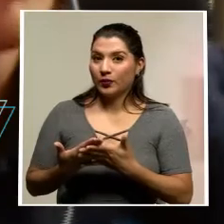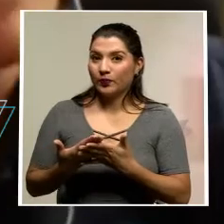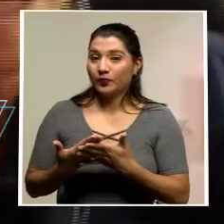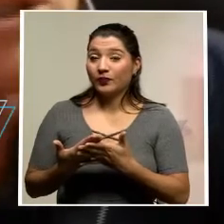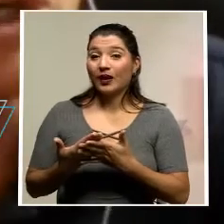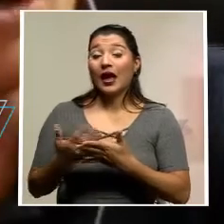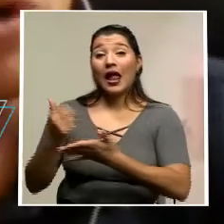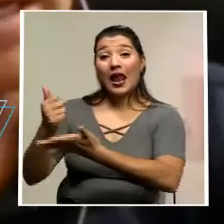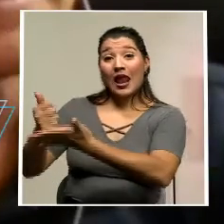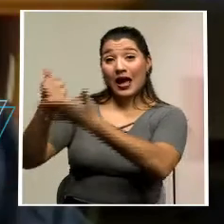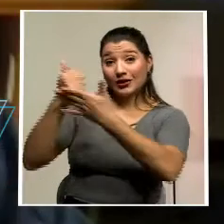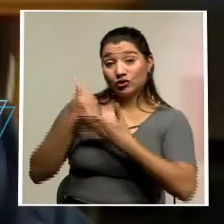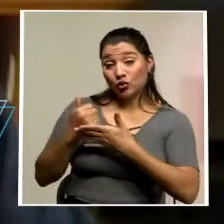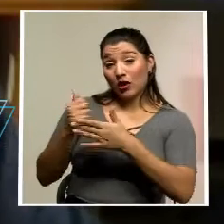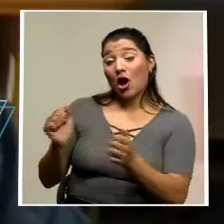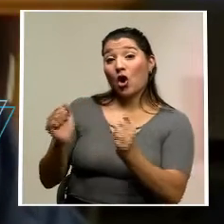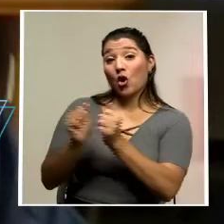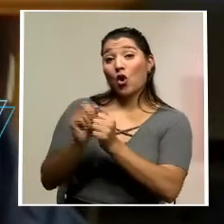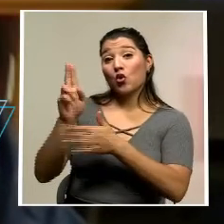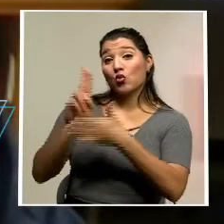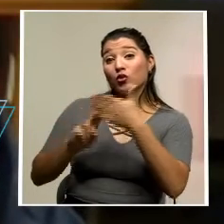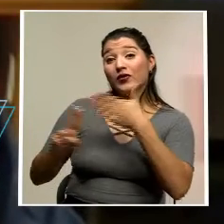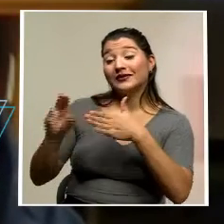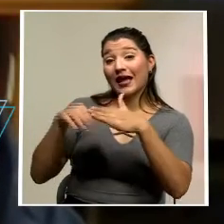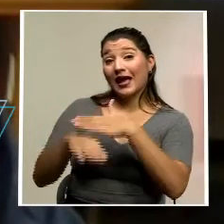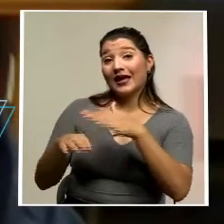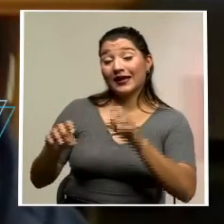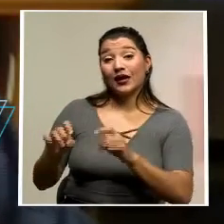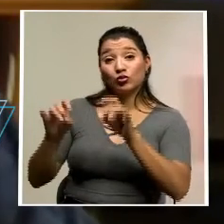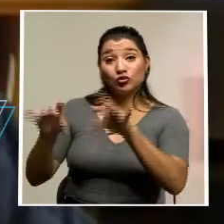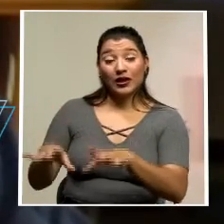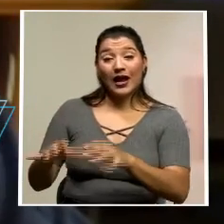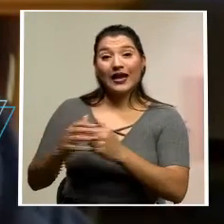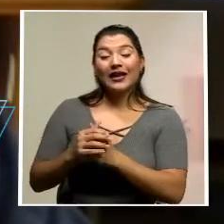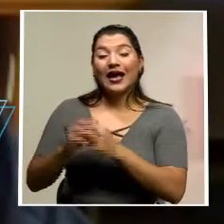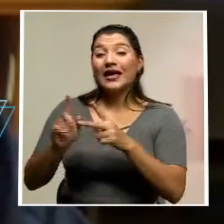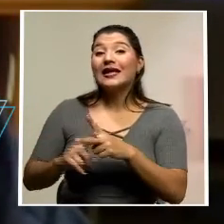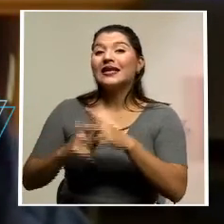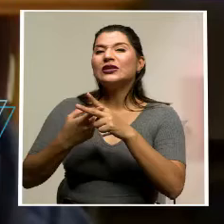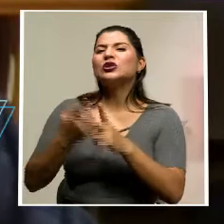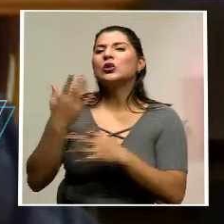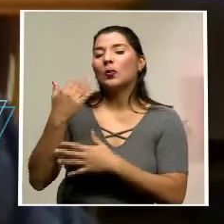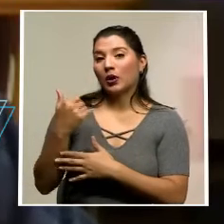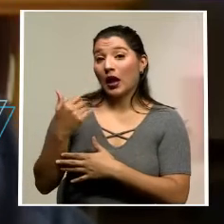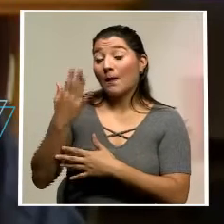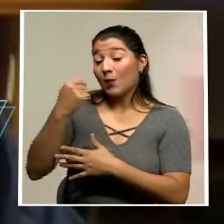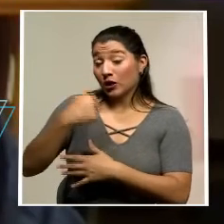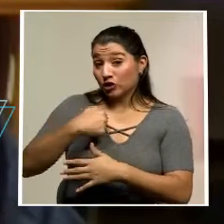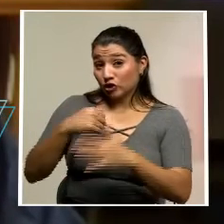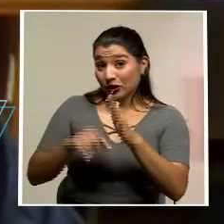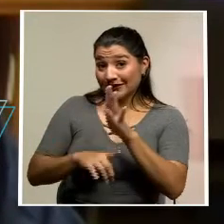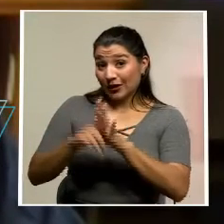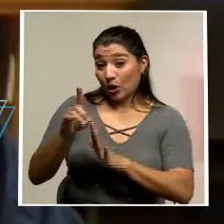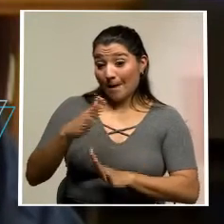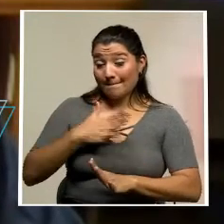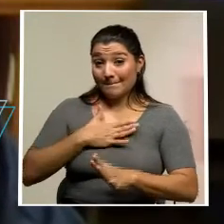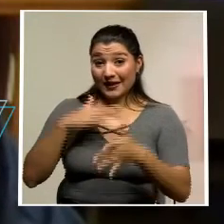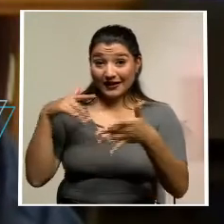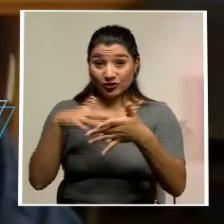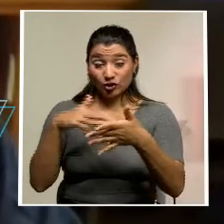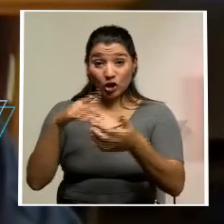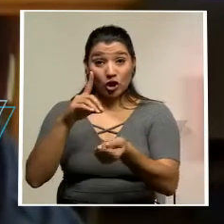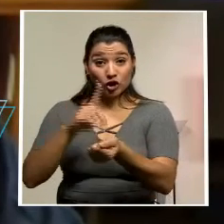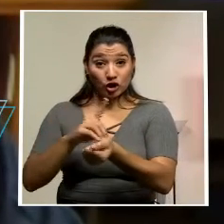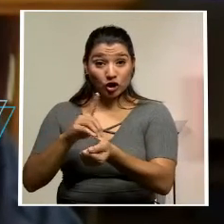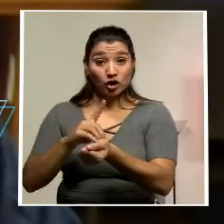la colaboración con esta universidad en Australia inició porque yo desarrollé mis estudios de doctorado